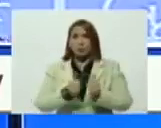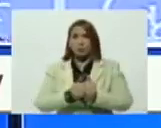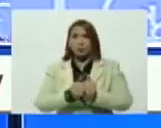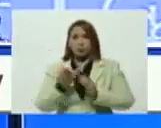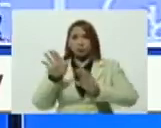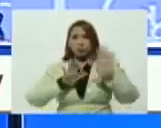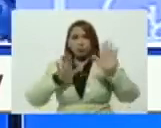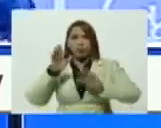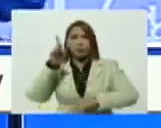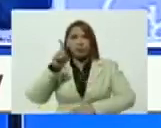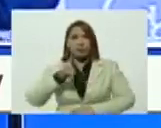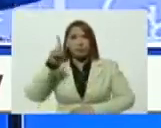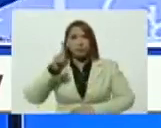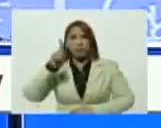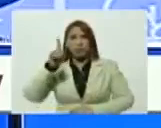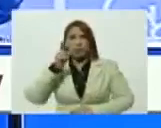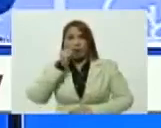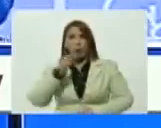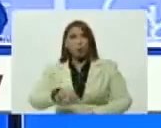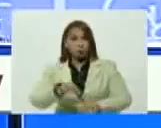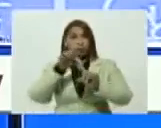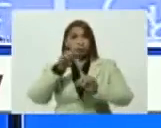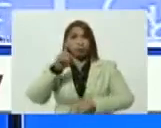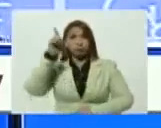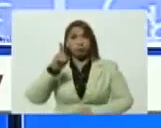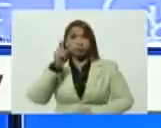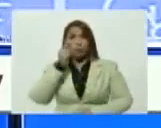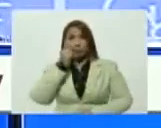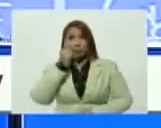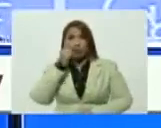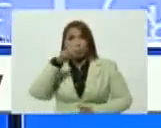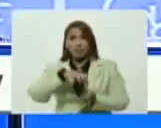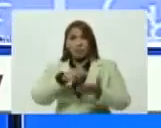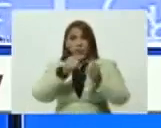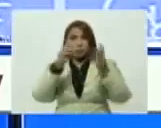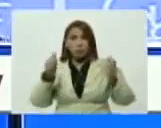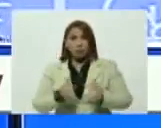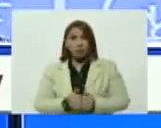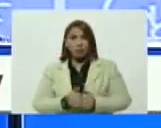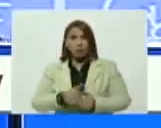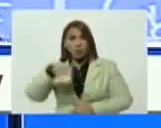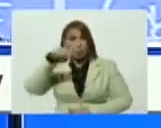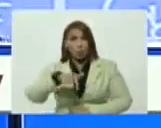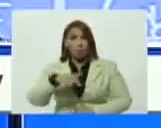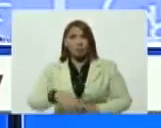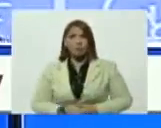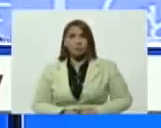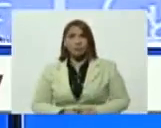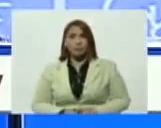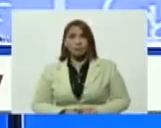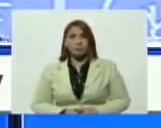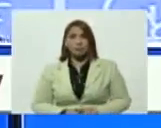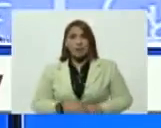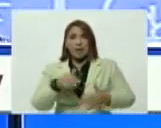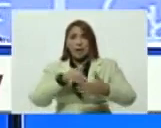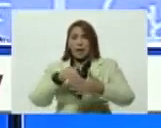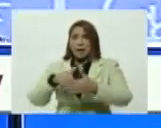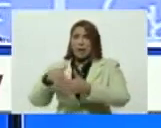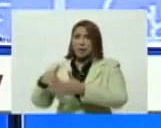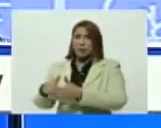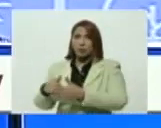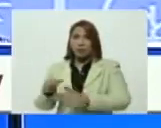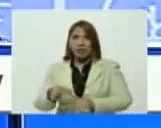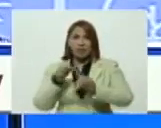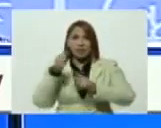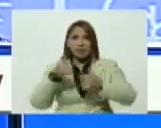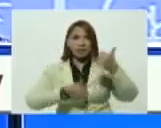a diputado. Y lo eligió diputado del estado Anzoátegui. Y hoy, en las elecciones primarias abiertas de